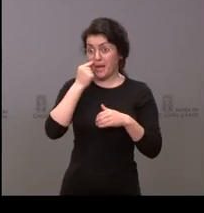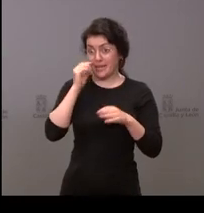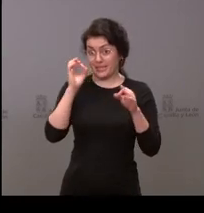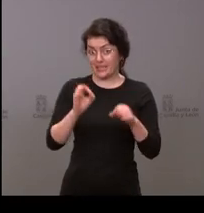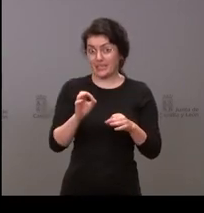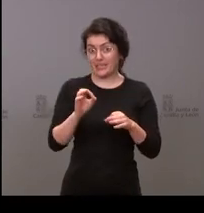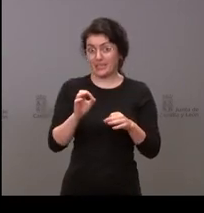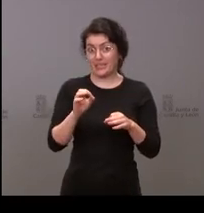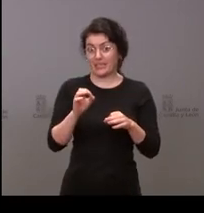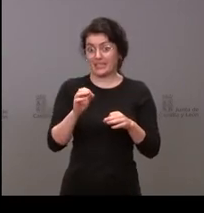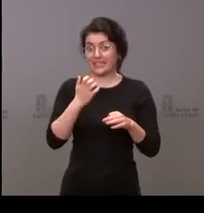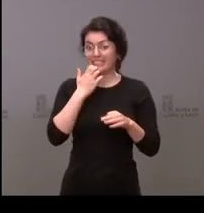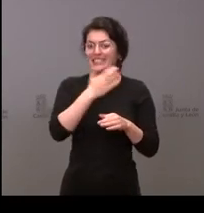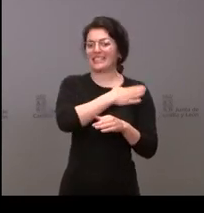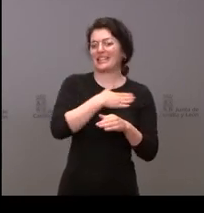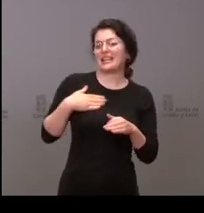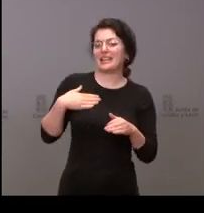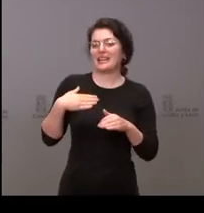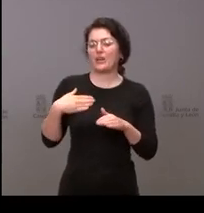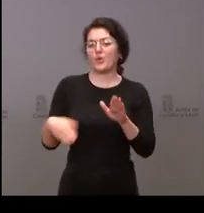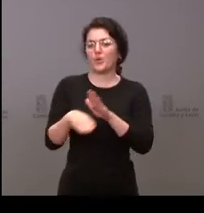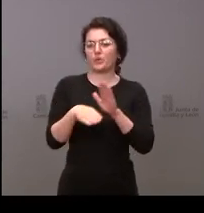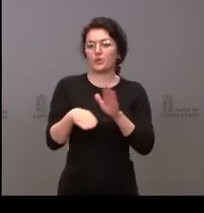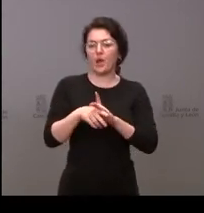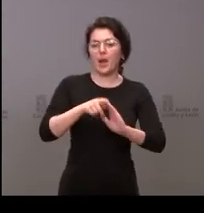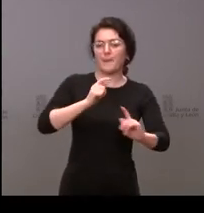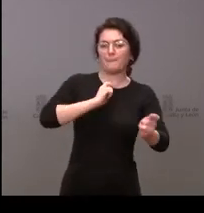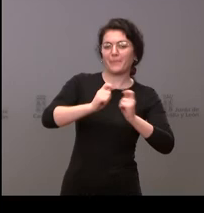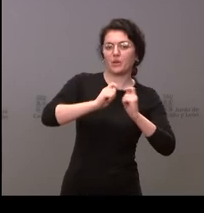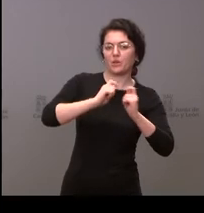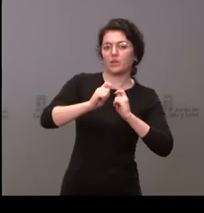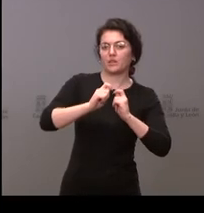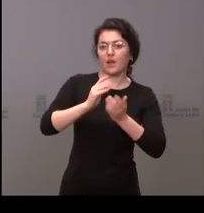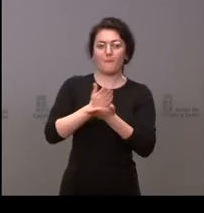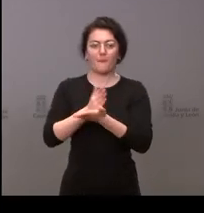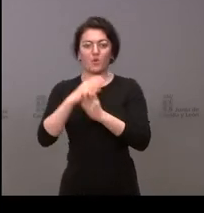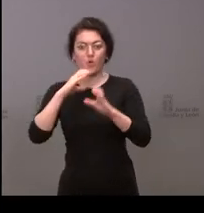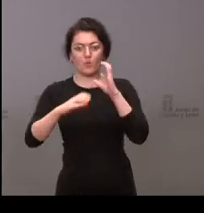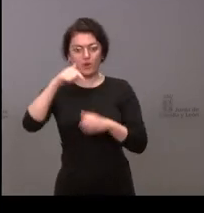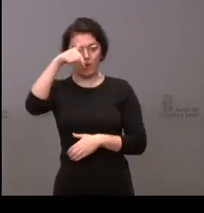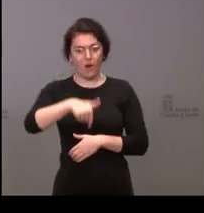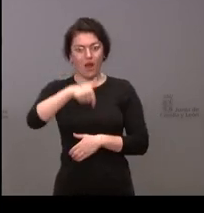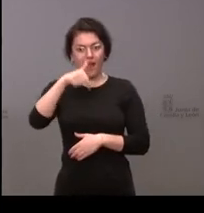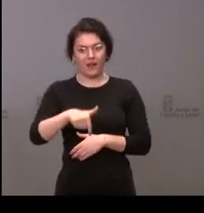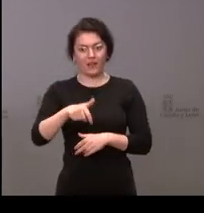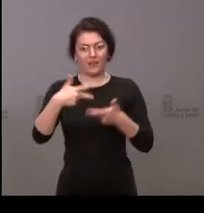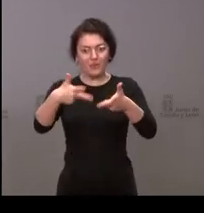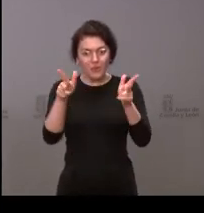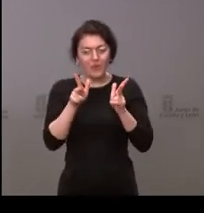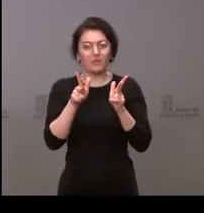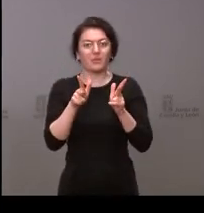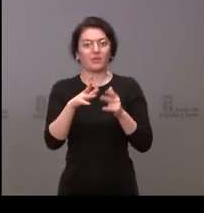participación de los periodistas de los medios de comunicación de las provincias de estas ruedas de prensa en cannes y una participación